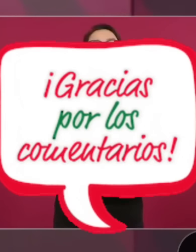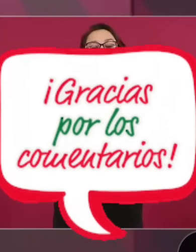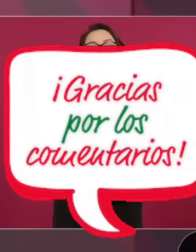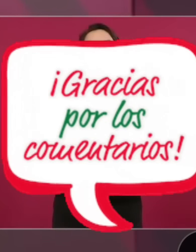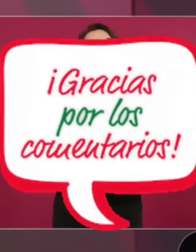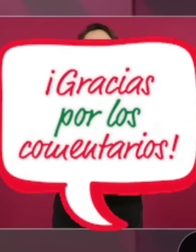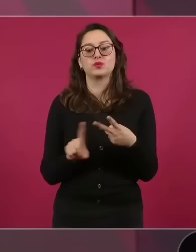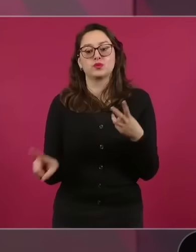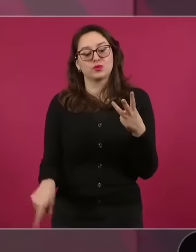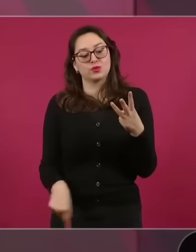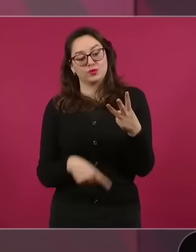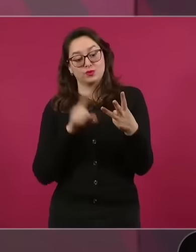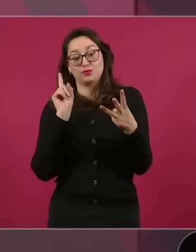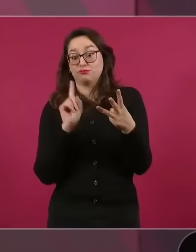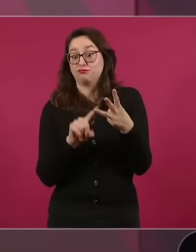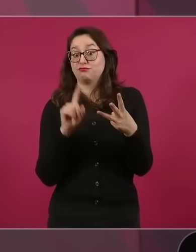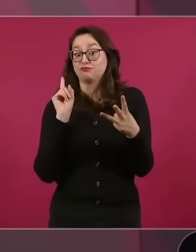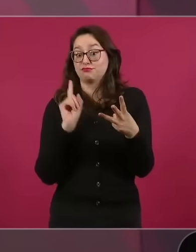otro